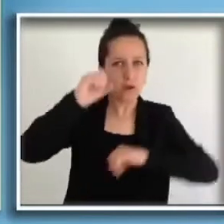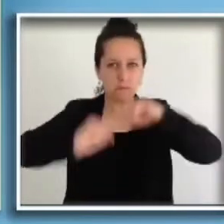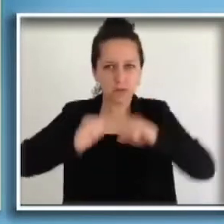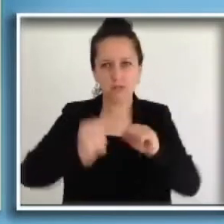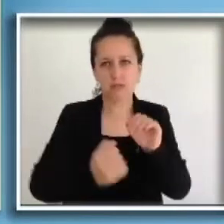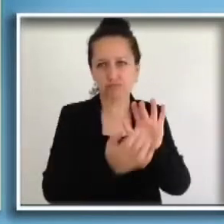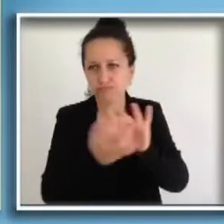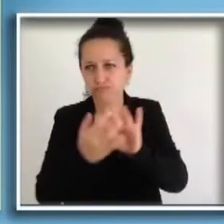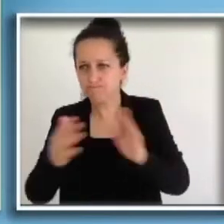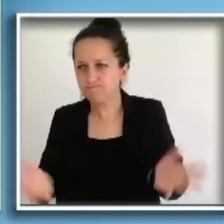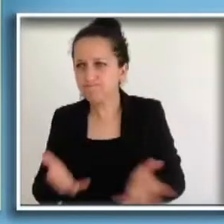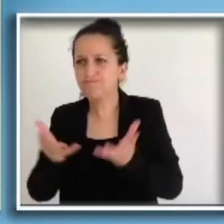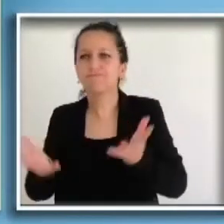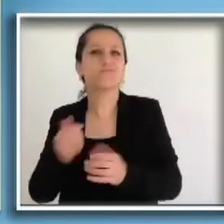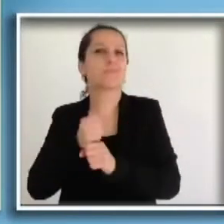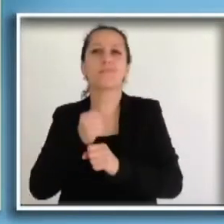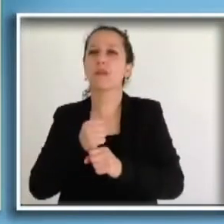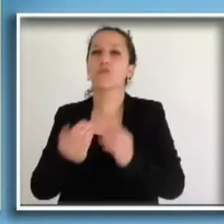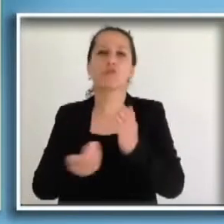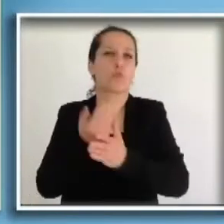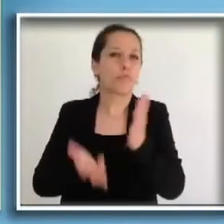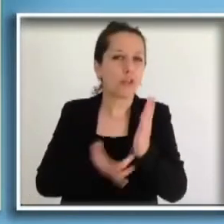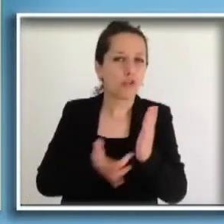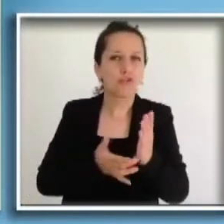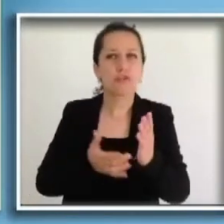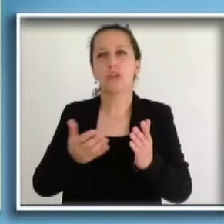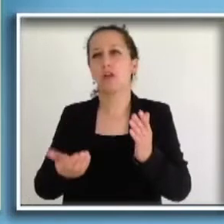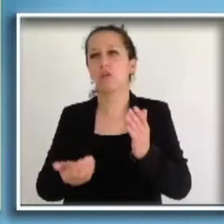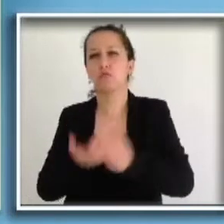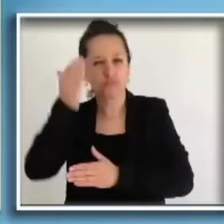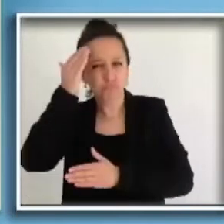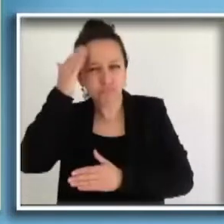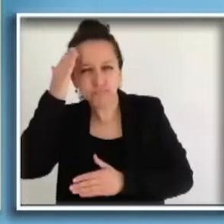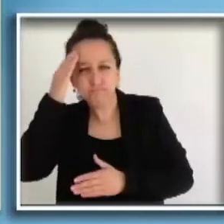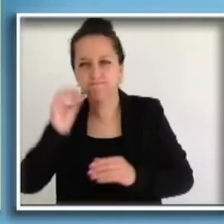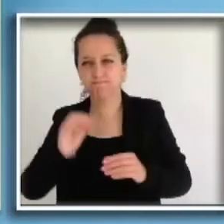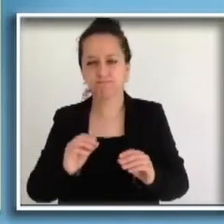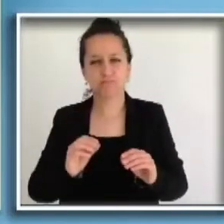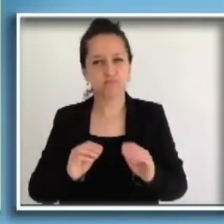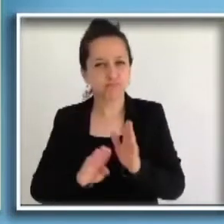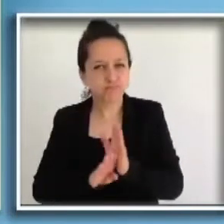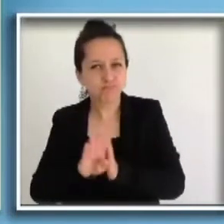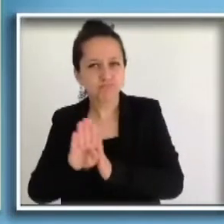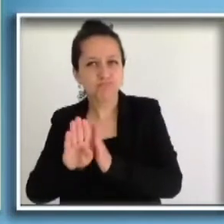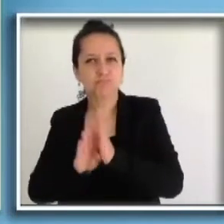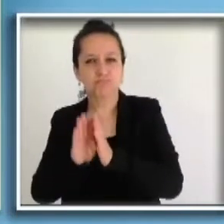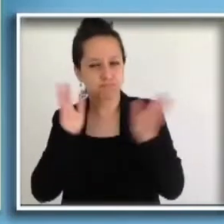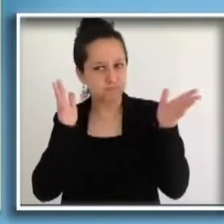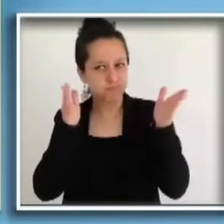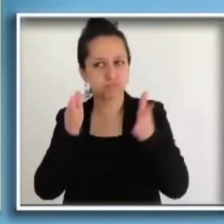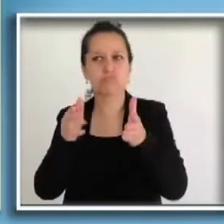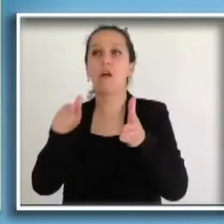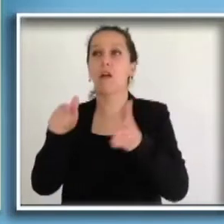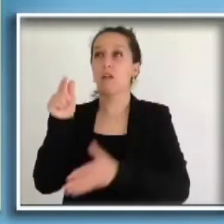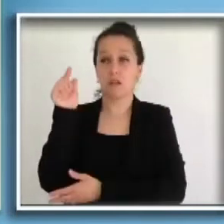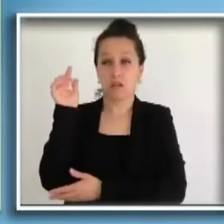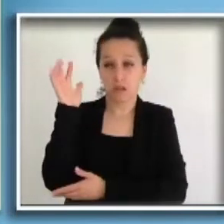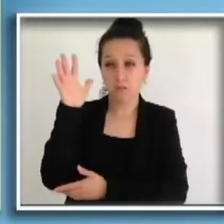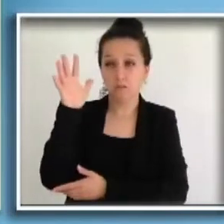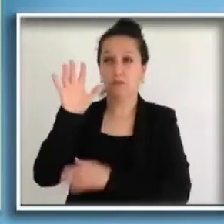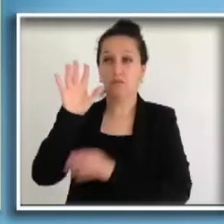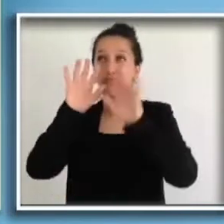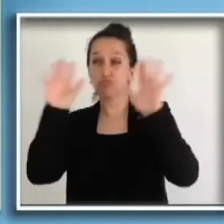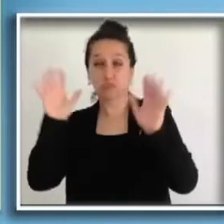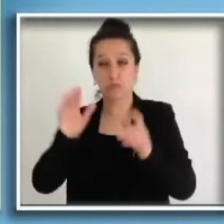más intensivas en tecnología y conocimiento estamos poniendo énfasis en acciones y sectores ambientalmente sostenibles y